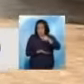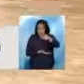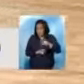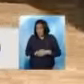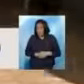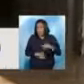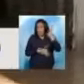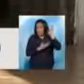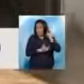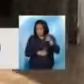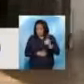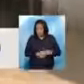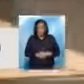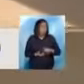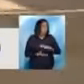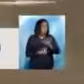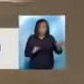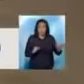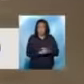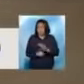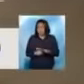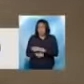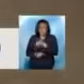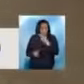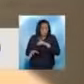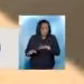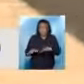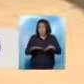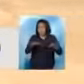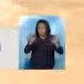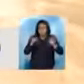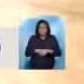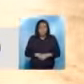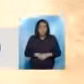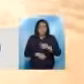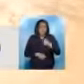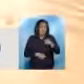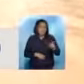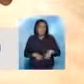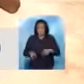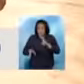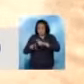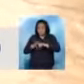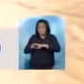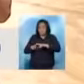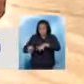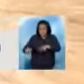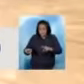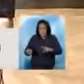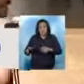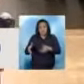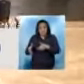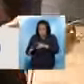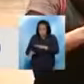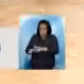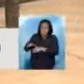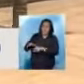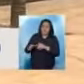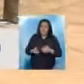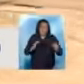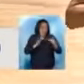de Piura. Todo está completamente inundado. Vamos a ver, hay bancos que han quedado inundados, hay tiendas que han quedado inundadas,